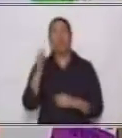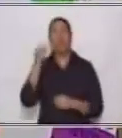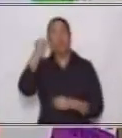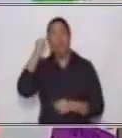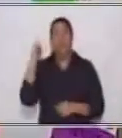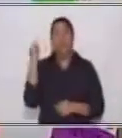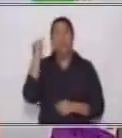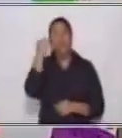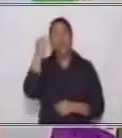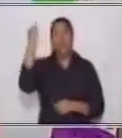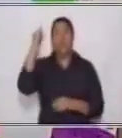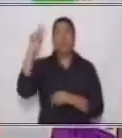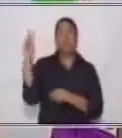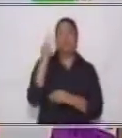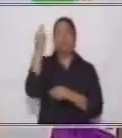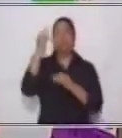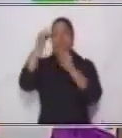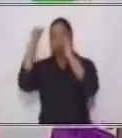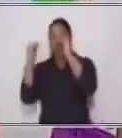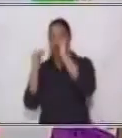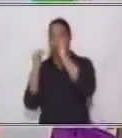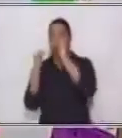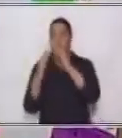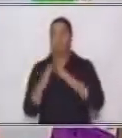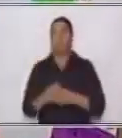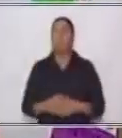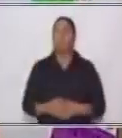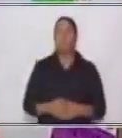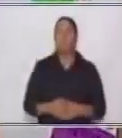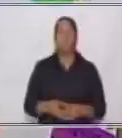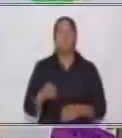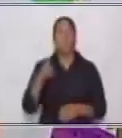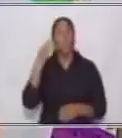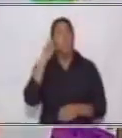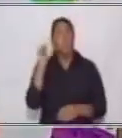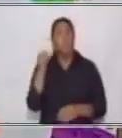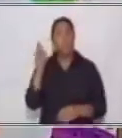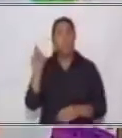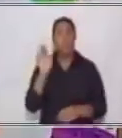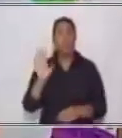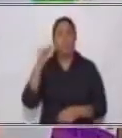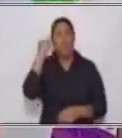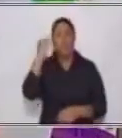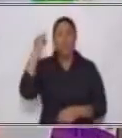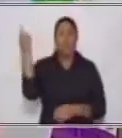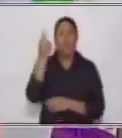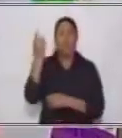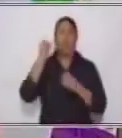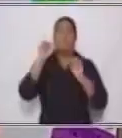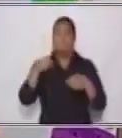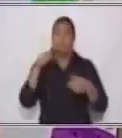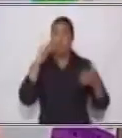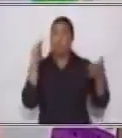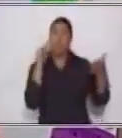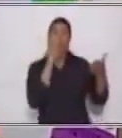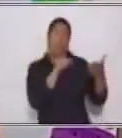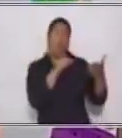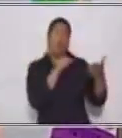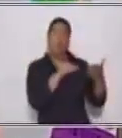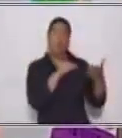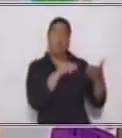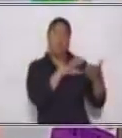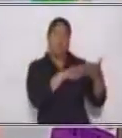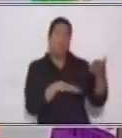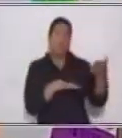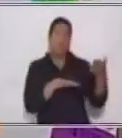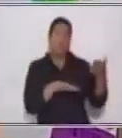pueden o no estar de forma literal en el texto? ¿Y para qué nos va a servir extraer estos temas e